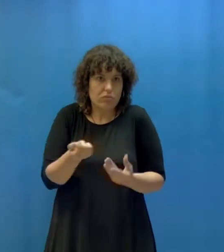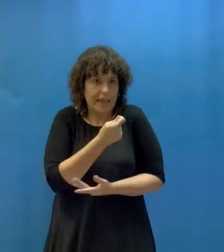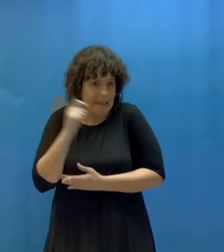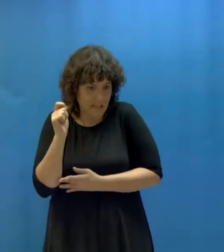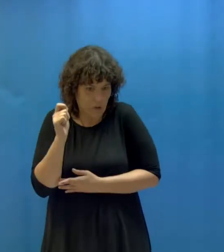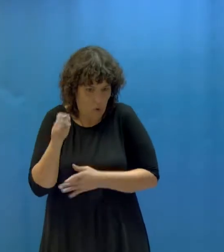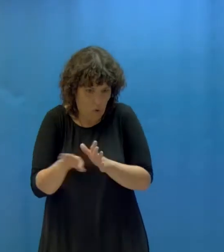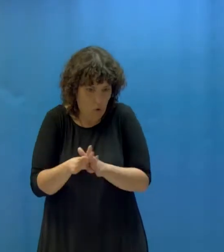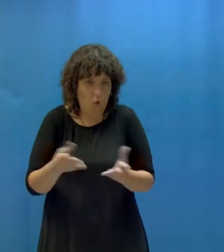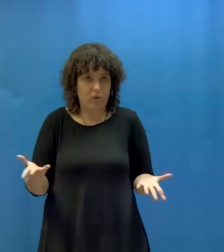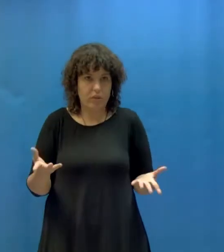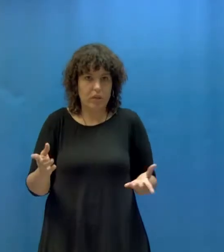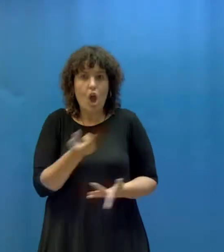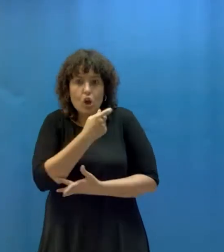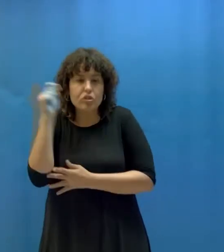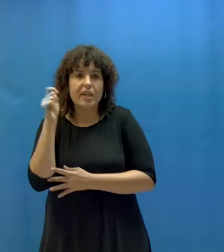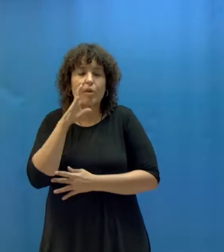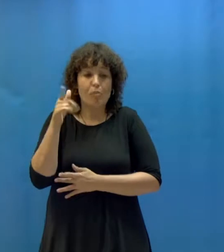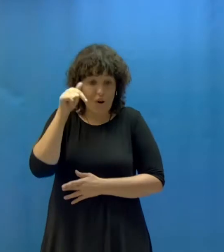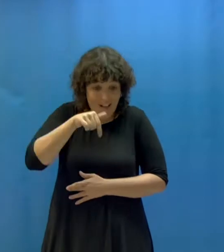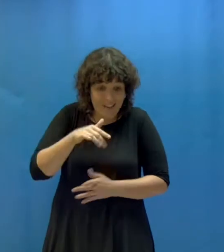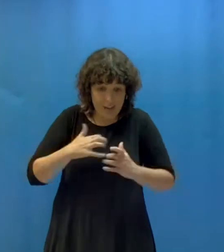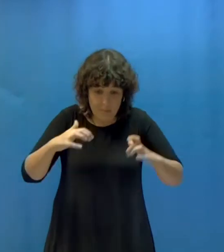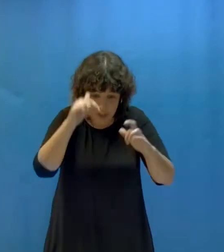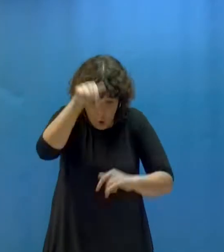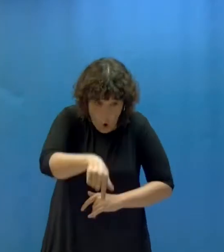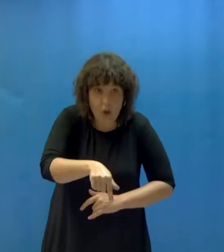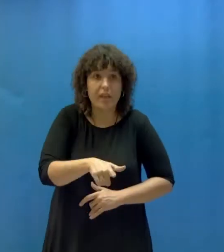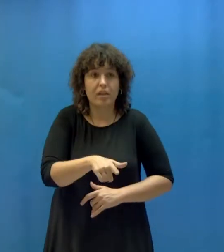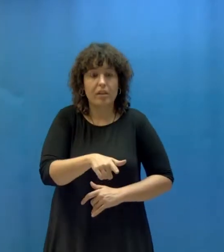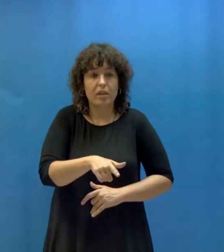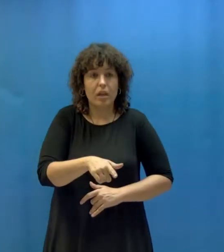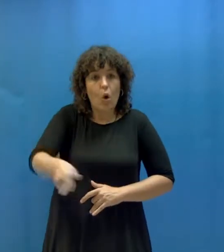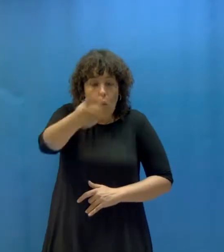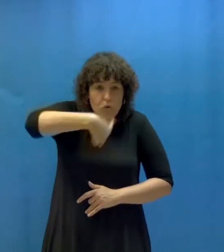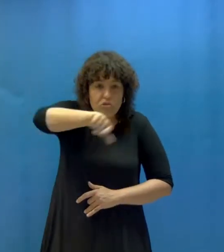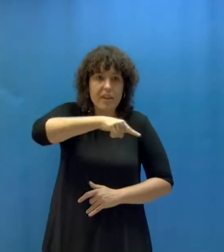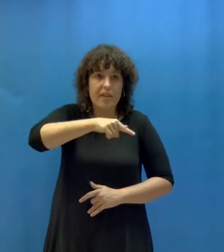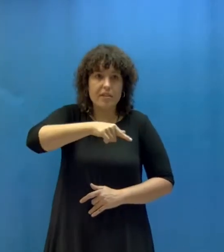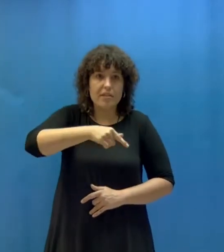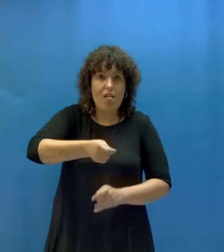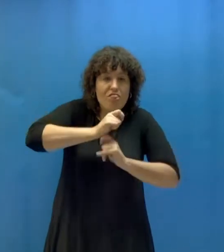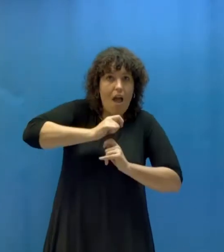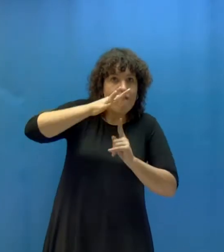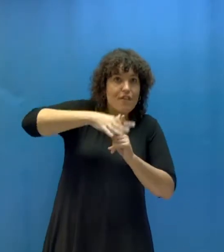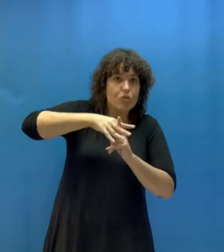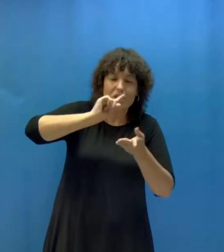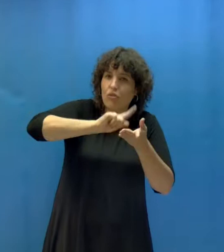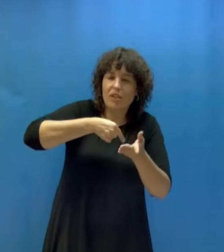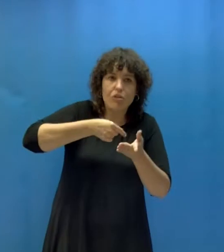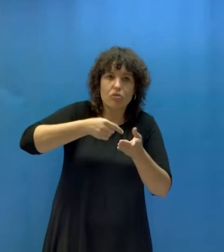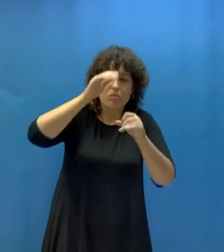conseguir porque en esta celebración plenaria del día de hoy traen ustedes facturas sin contrato y sin cumplir la ley de